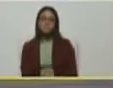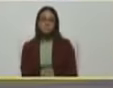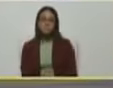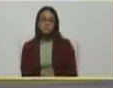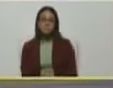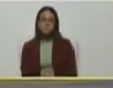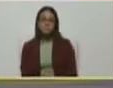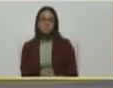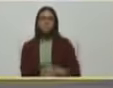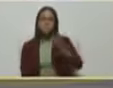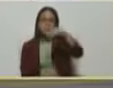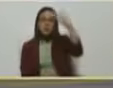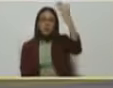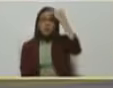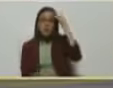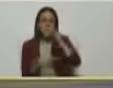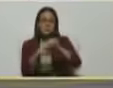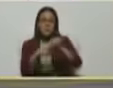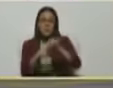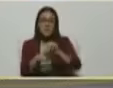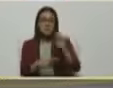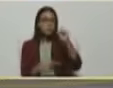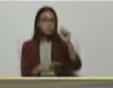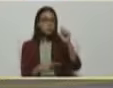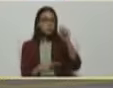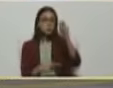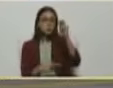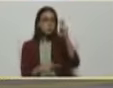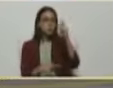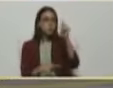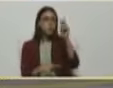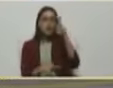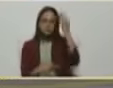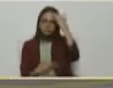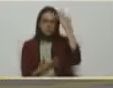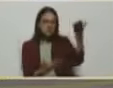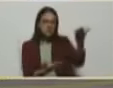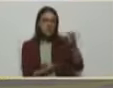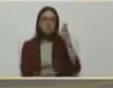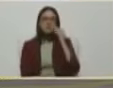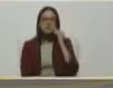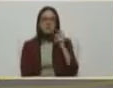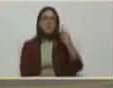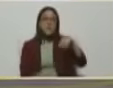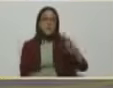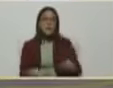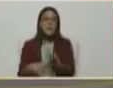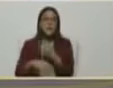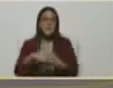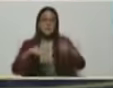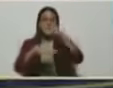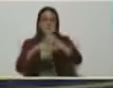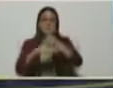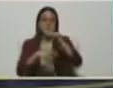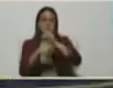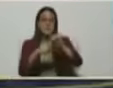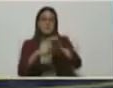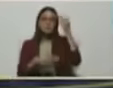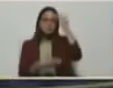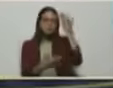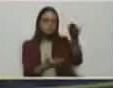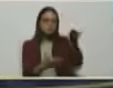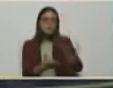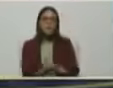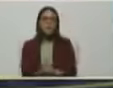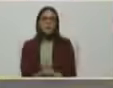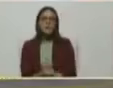¿Sabe usted, ministro Stuart? Y lo sabe mi querido primer ministro Rowley,